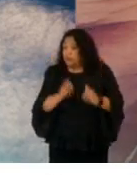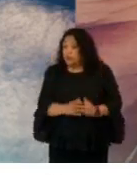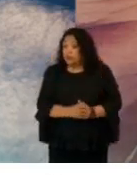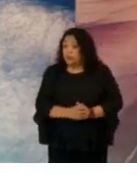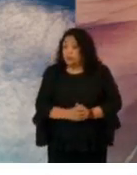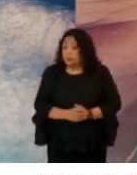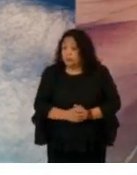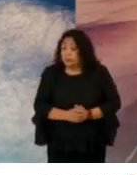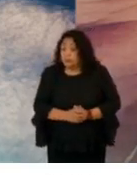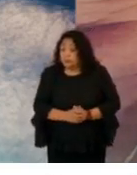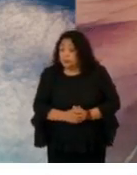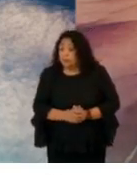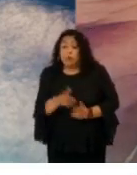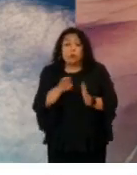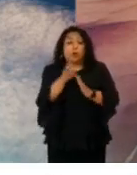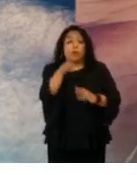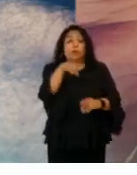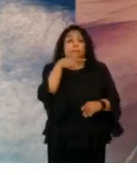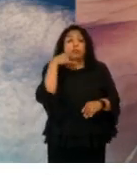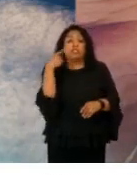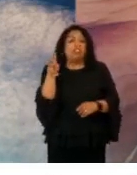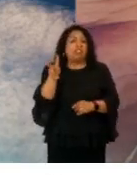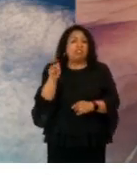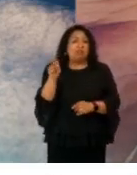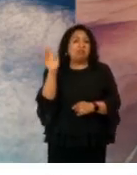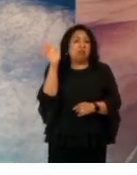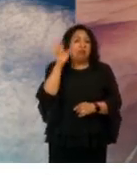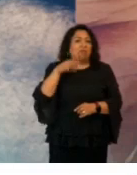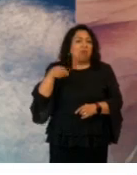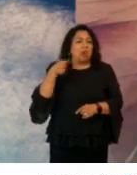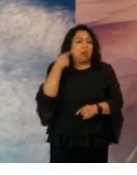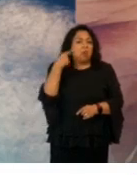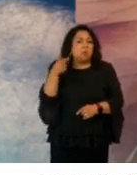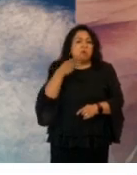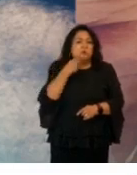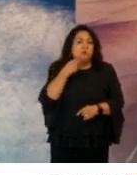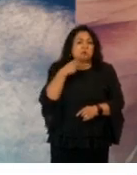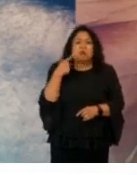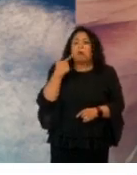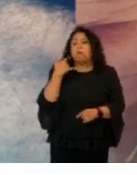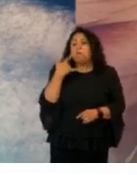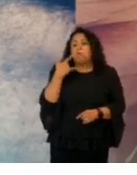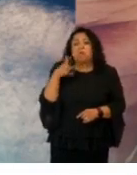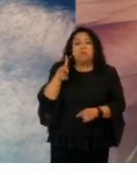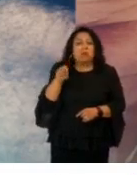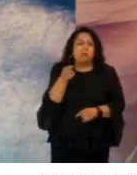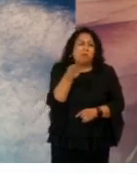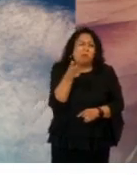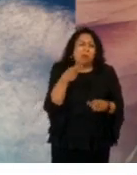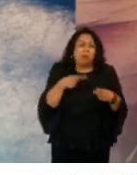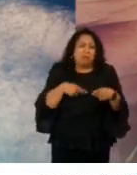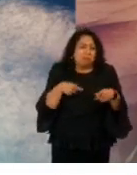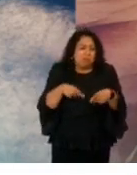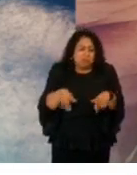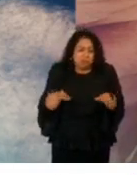como por ejemplo, en Chile nadie usa la tele, casi nadie ve la televisión, muy poca gente